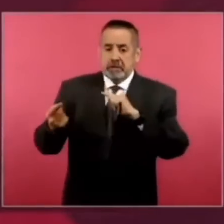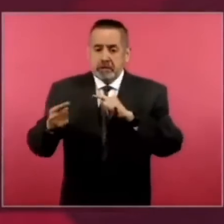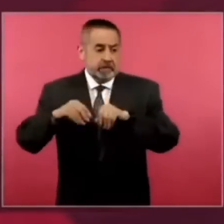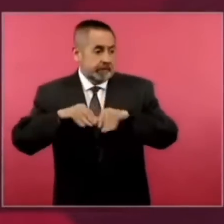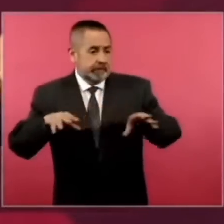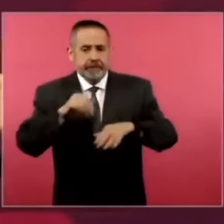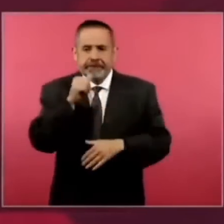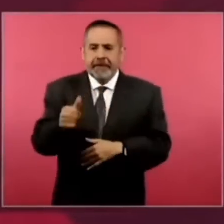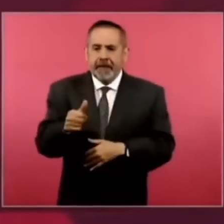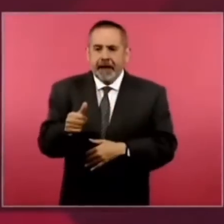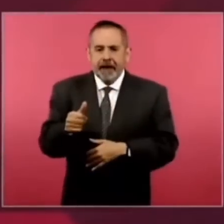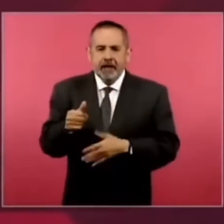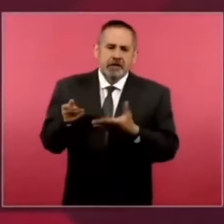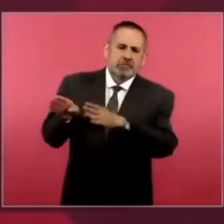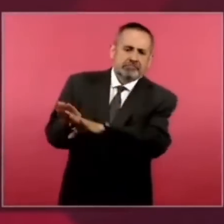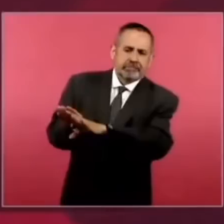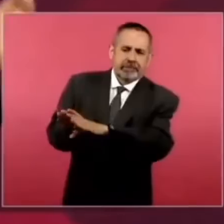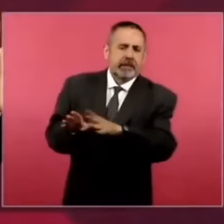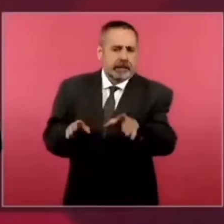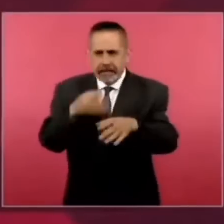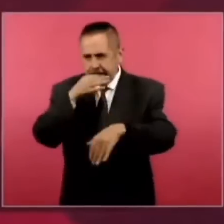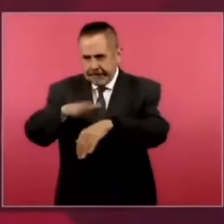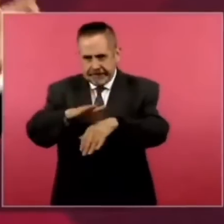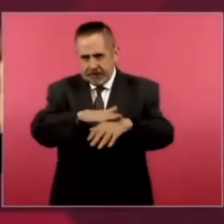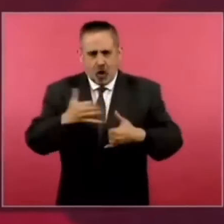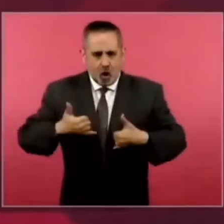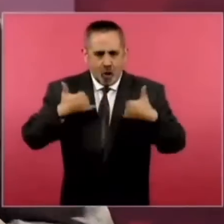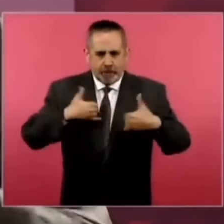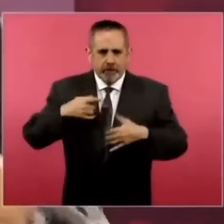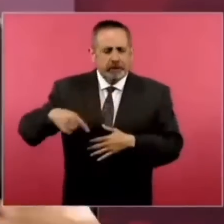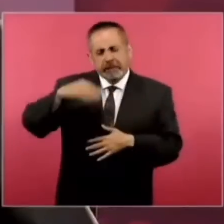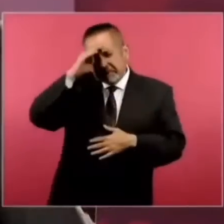porque ya damos como un hecho, ¿no?, de que